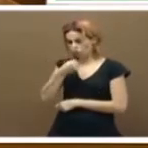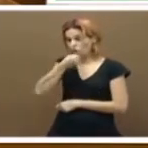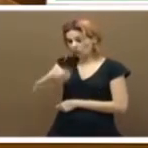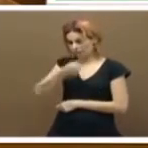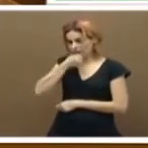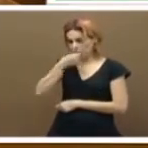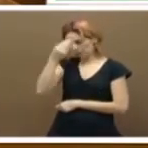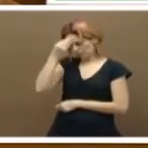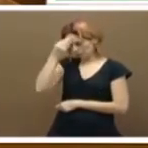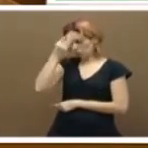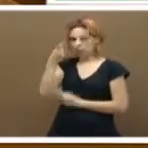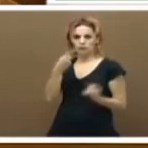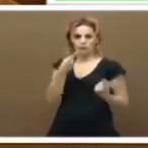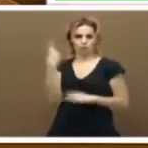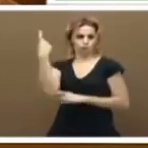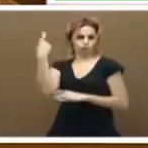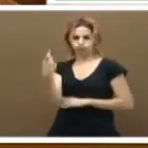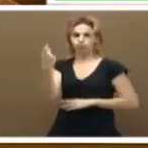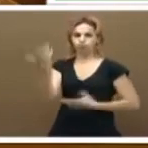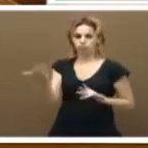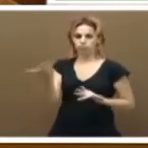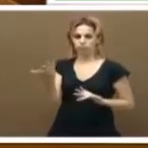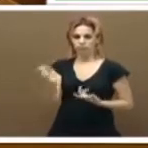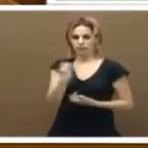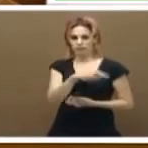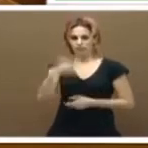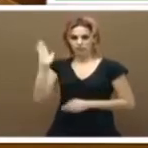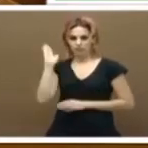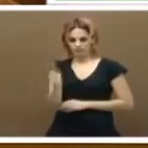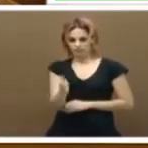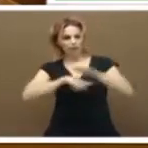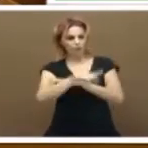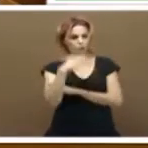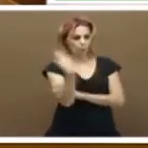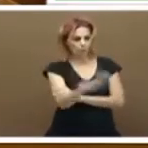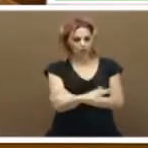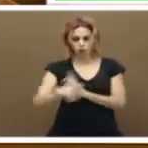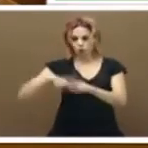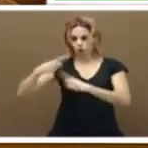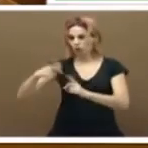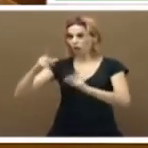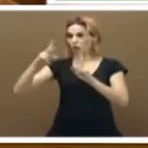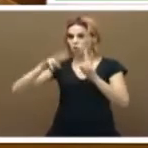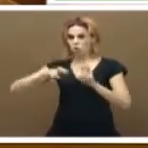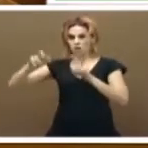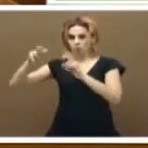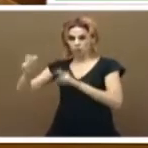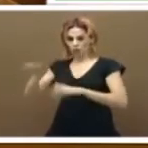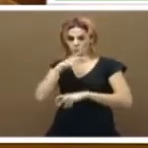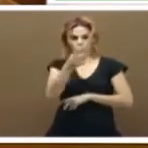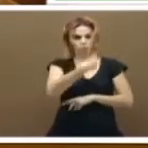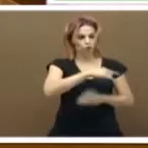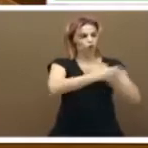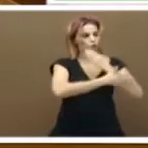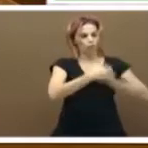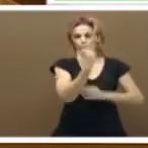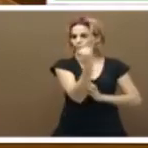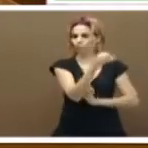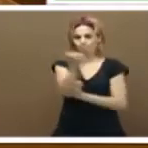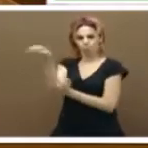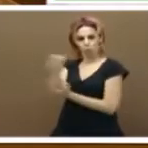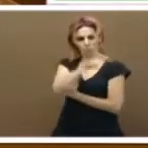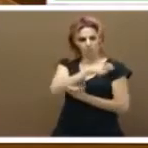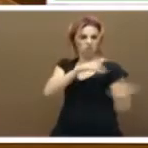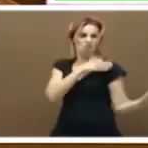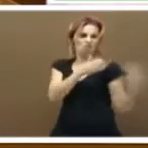necesaria. Estamos afrontando sentencias diarias, ayer 2, por gobernar de espaldas a la gente, al diálogo y